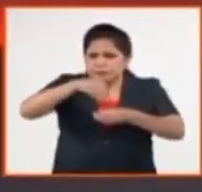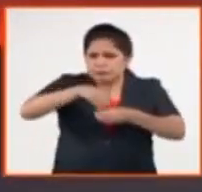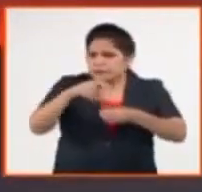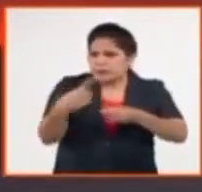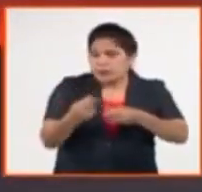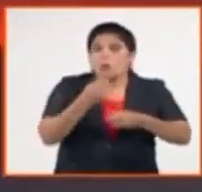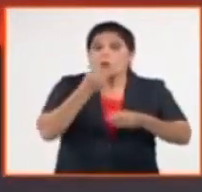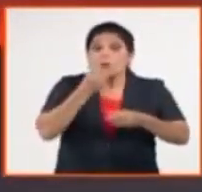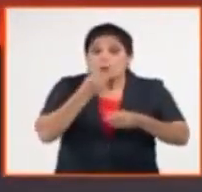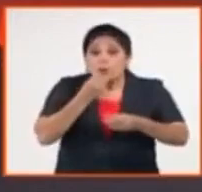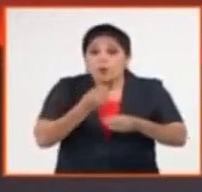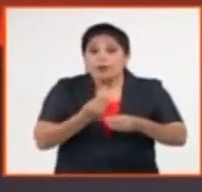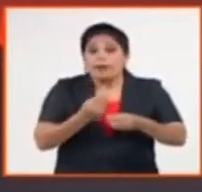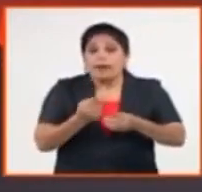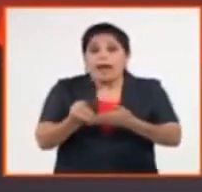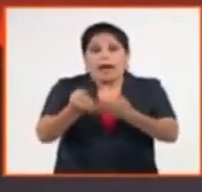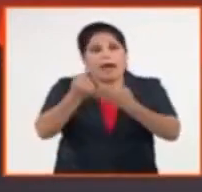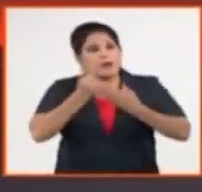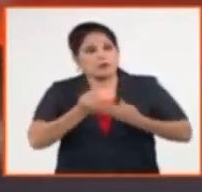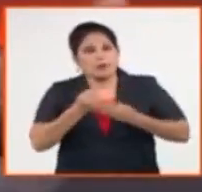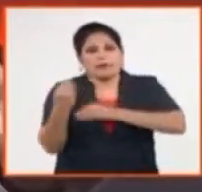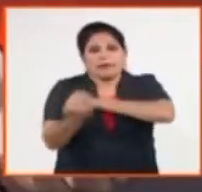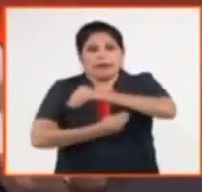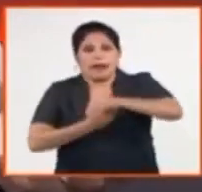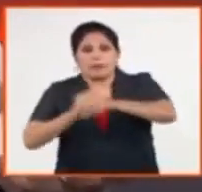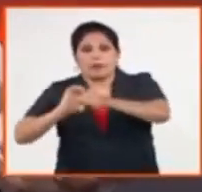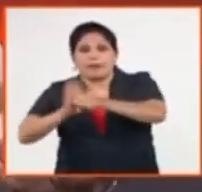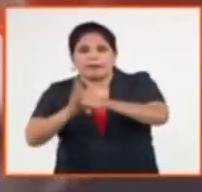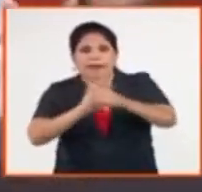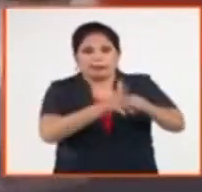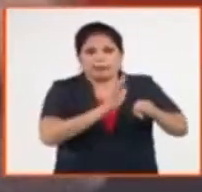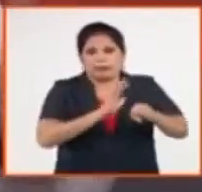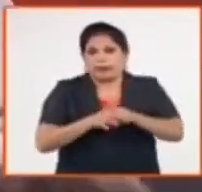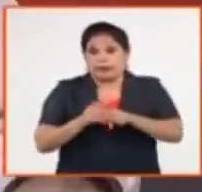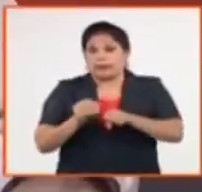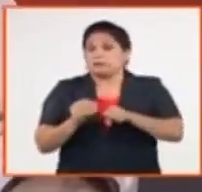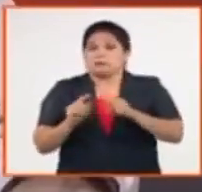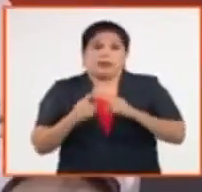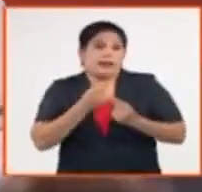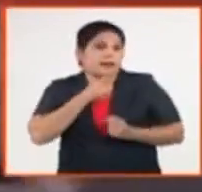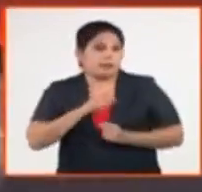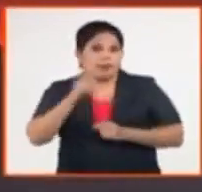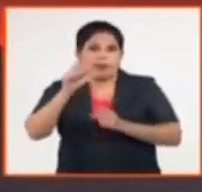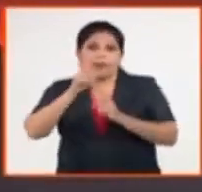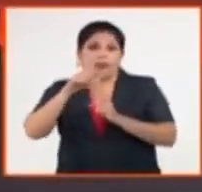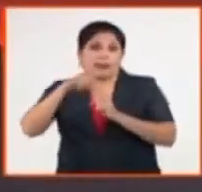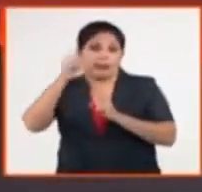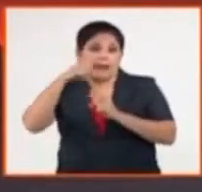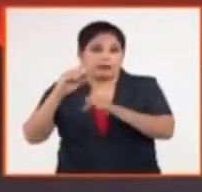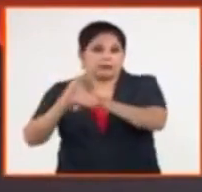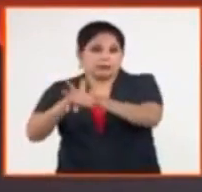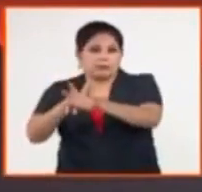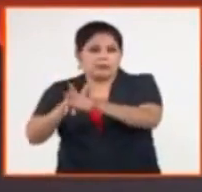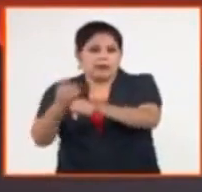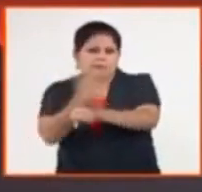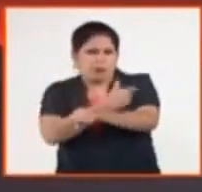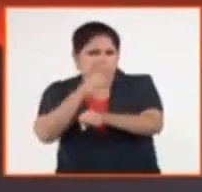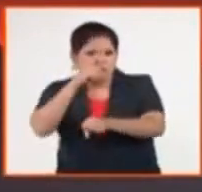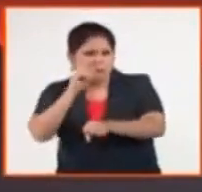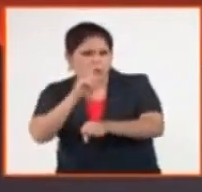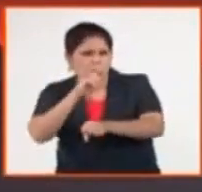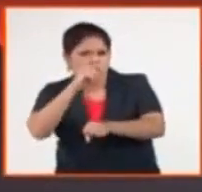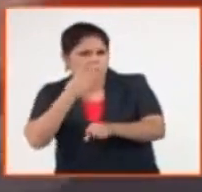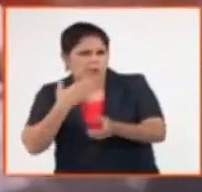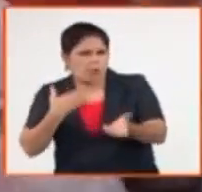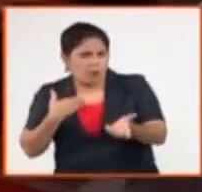un antígeno que contenga las mutaciones de las variantes de preocupación, por ejemplo, la Delta. Eso es algo que venimos trabajando en los laboratorios. Sí,